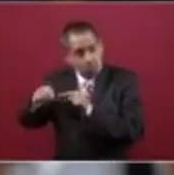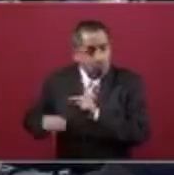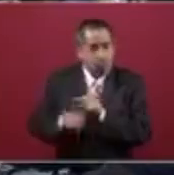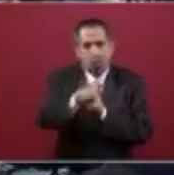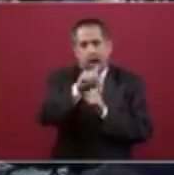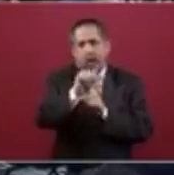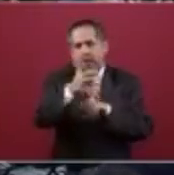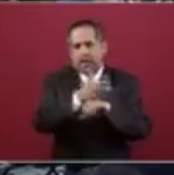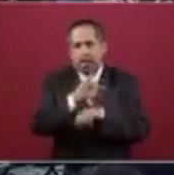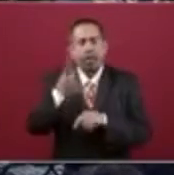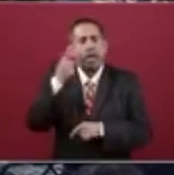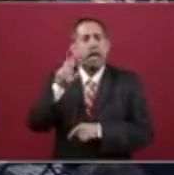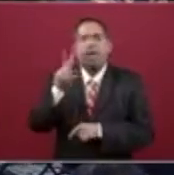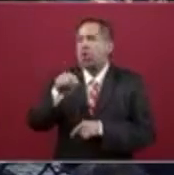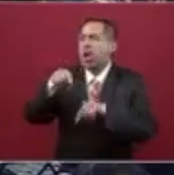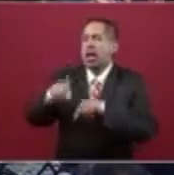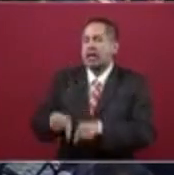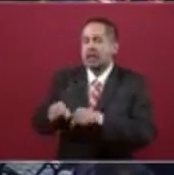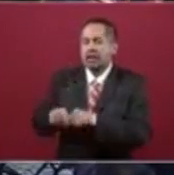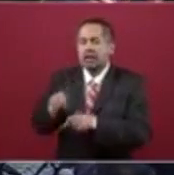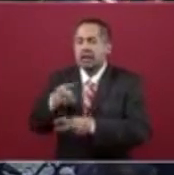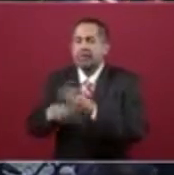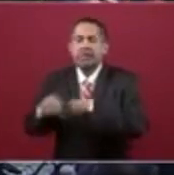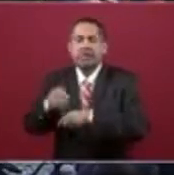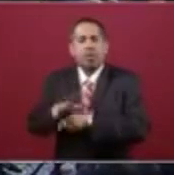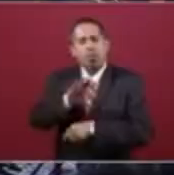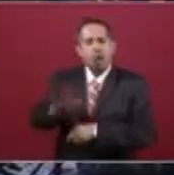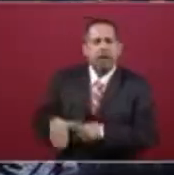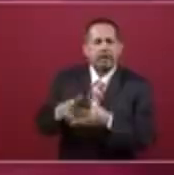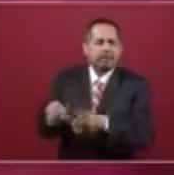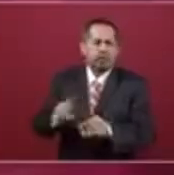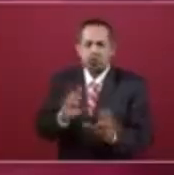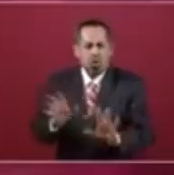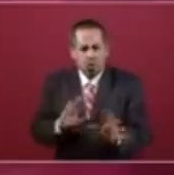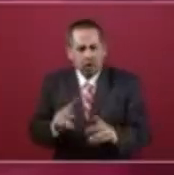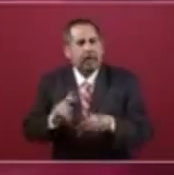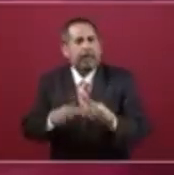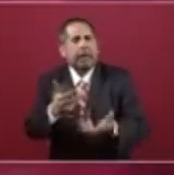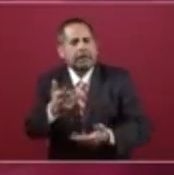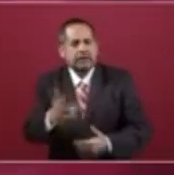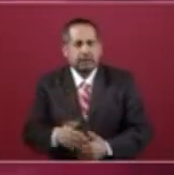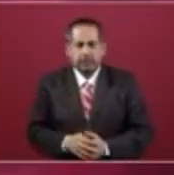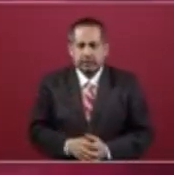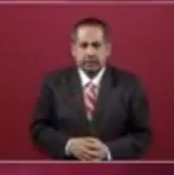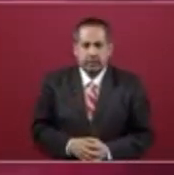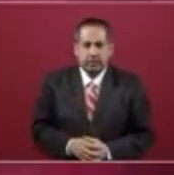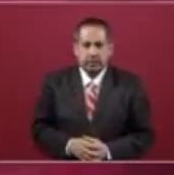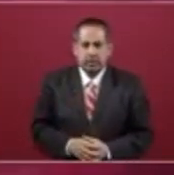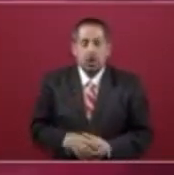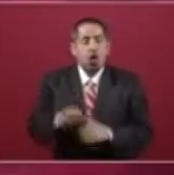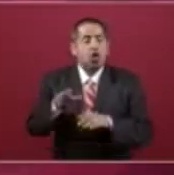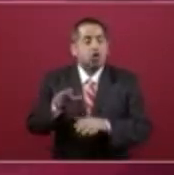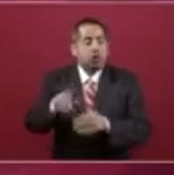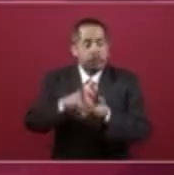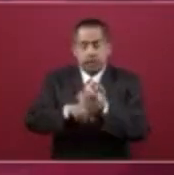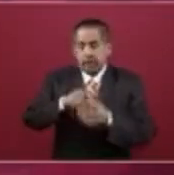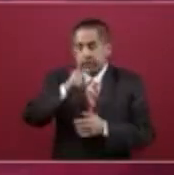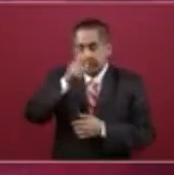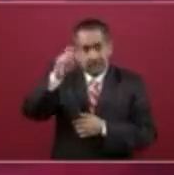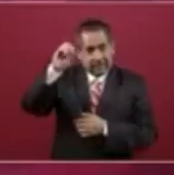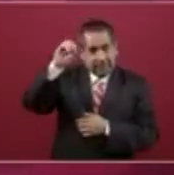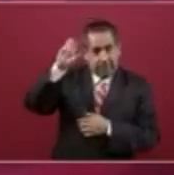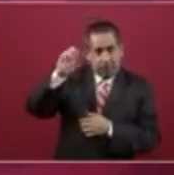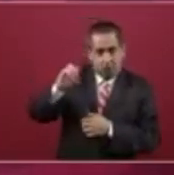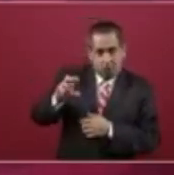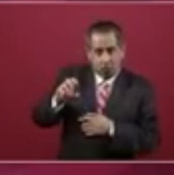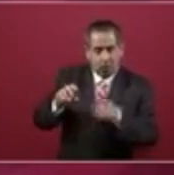país deje de ser la ruta de la muerte para ellos? Gracias. Bueno, lo de los semáforos va